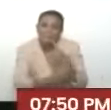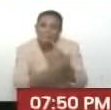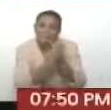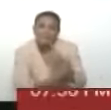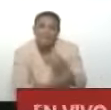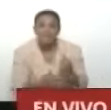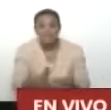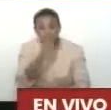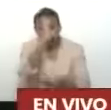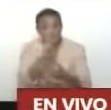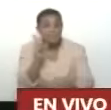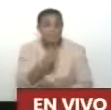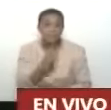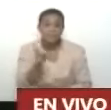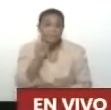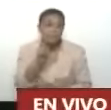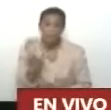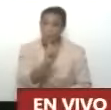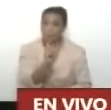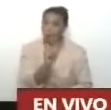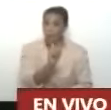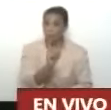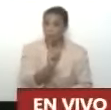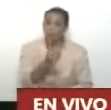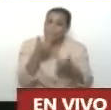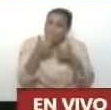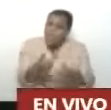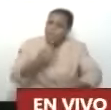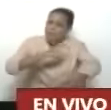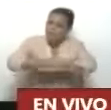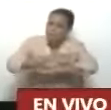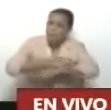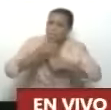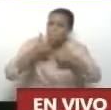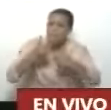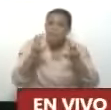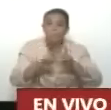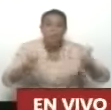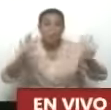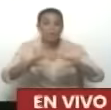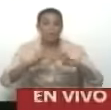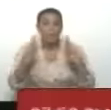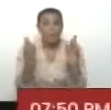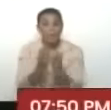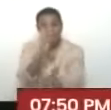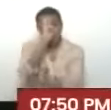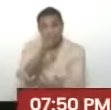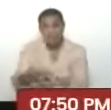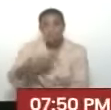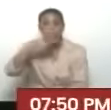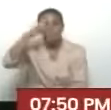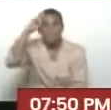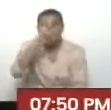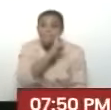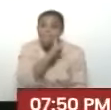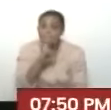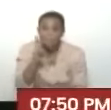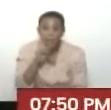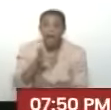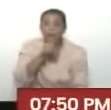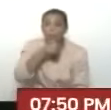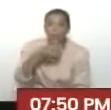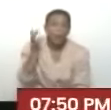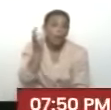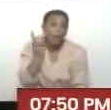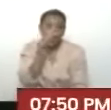de la honestidad, el valor de hacer las cosas bien, el valor de la familia, respetar a los padres, a la madre, al abuelo, a la